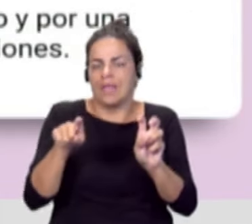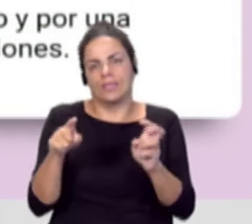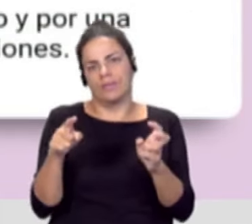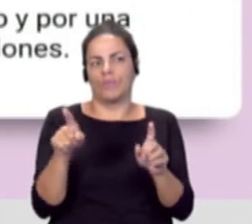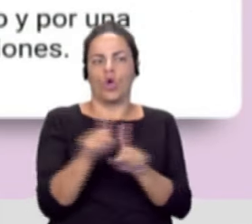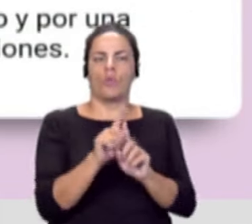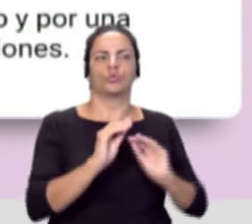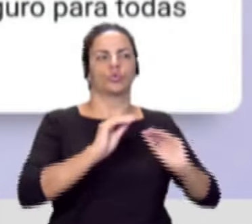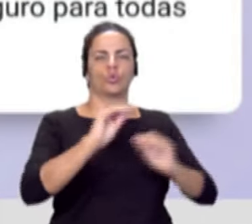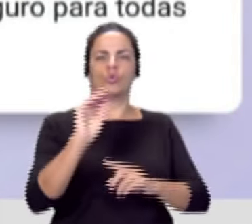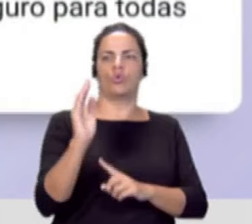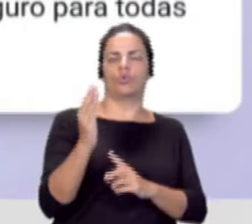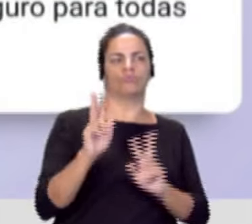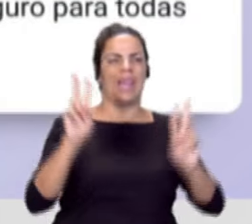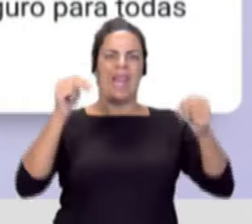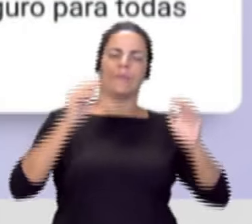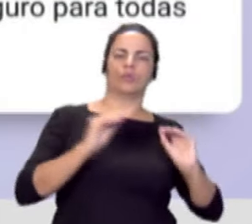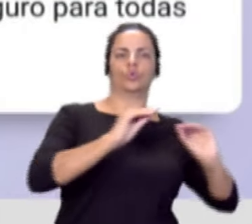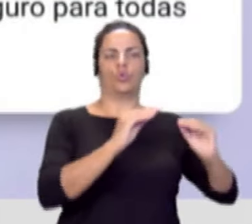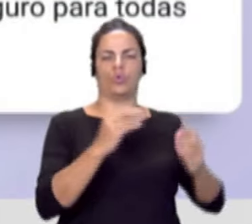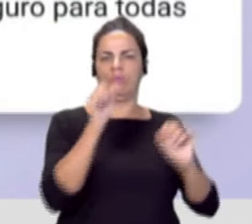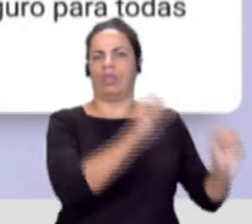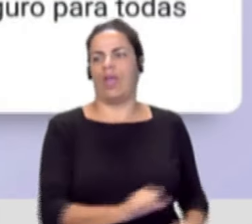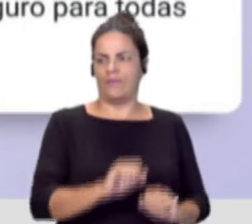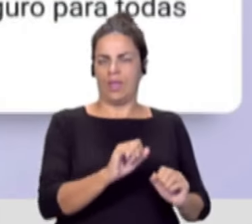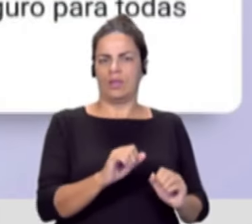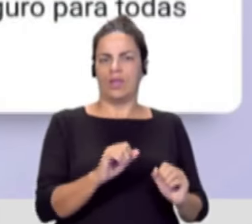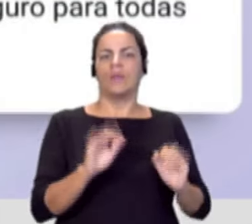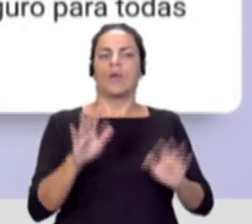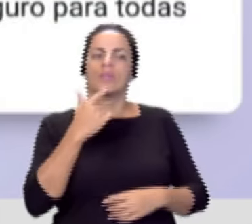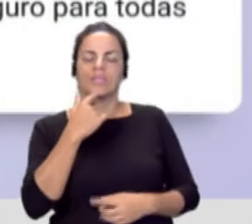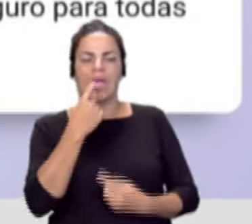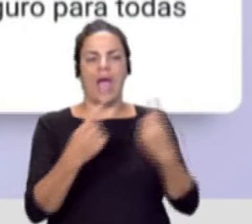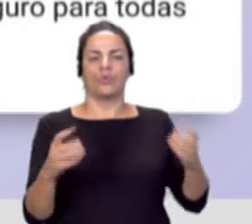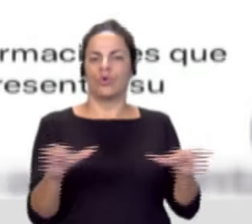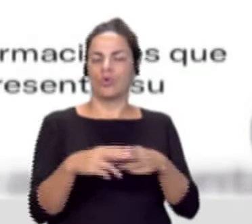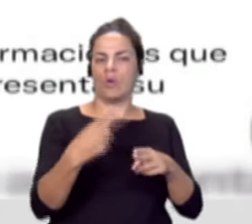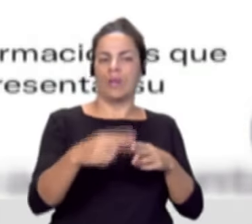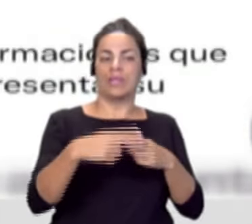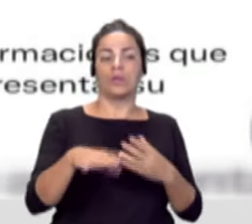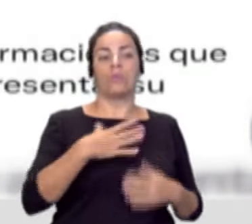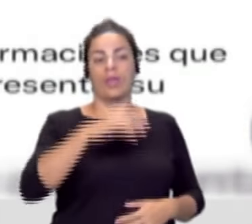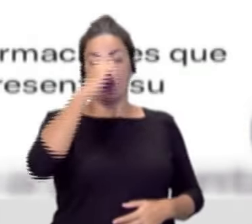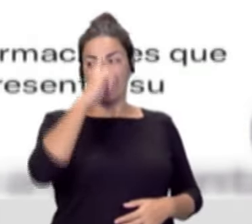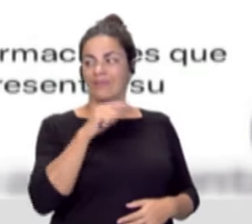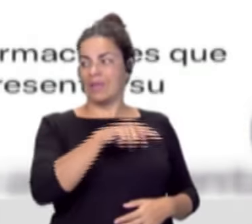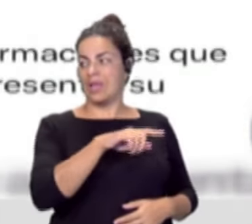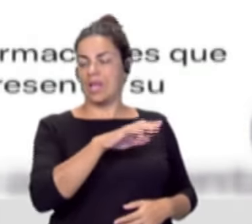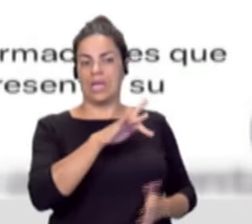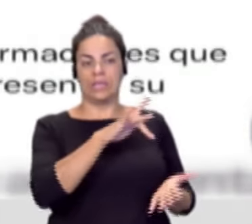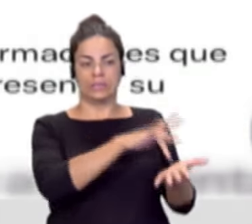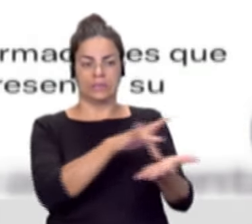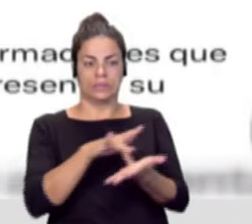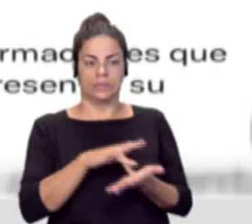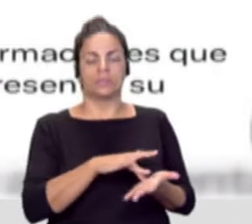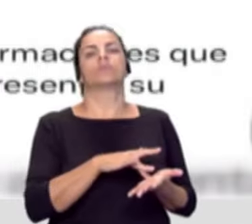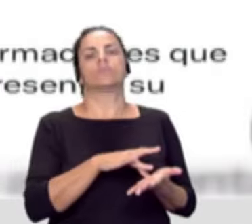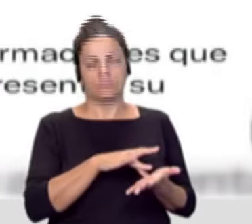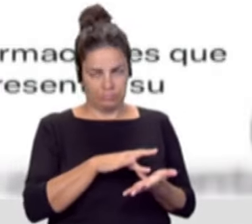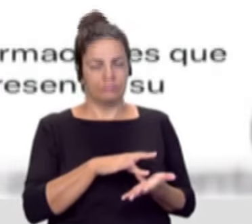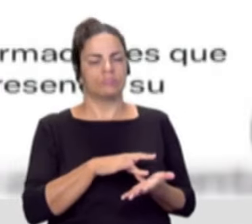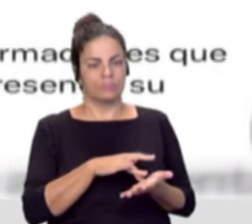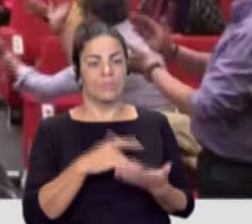¿Tenemos el estereotipo de que en determinado tipo de partidos políticos existe más este perfil? Sí. Lo cierto está en que se le